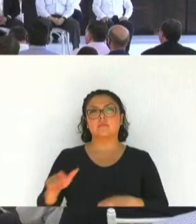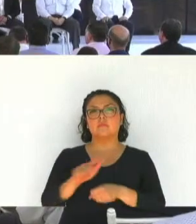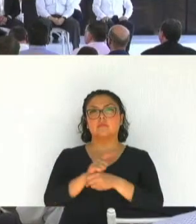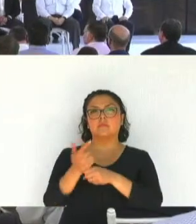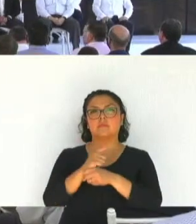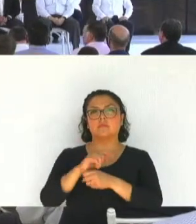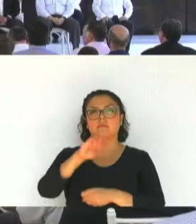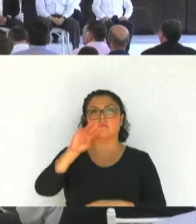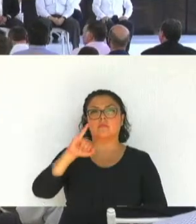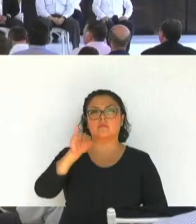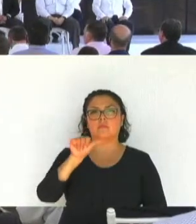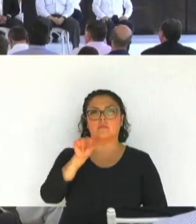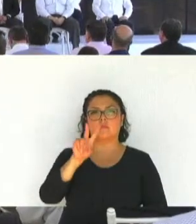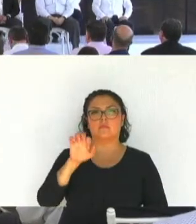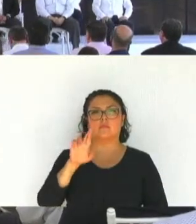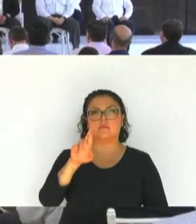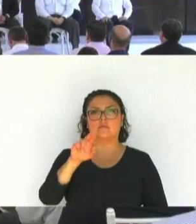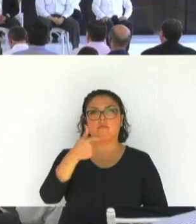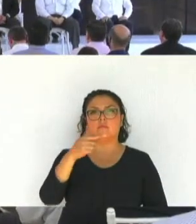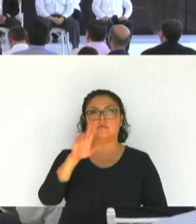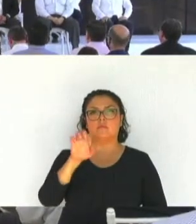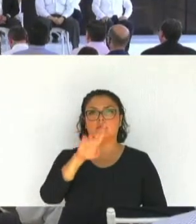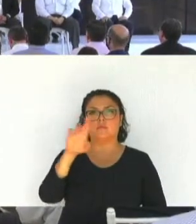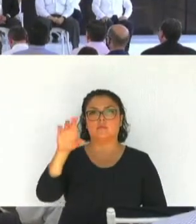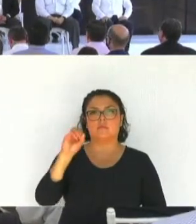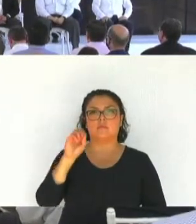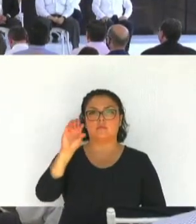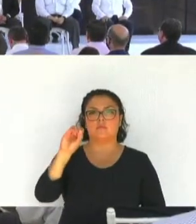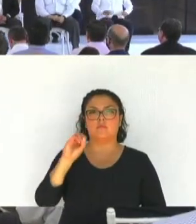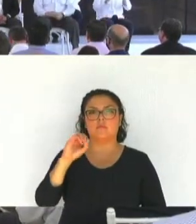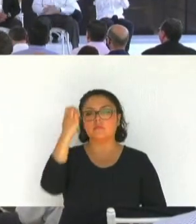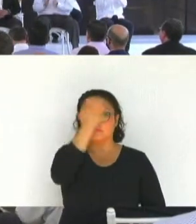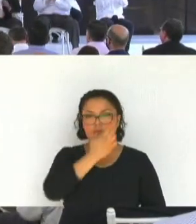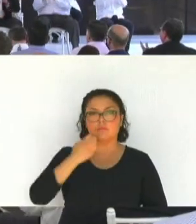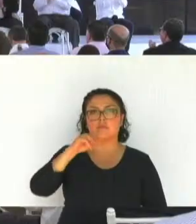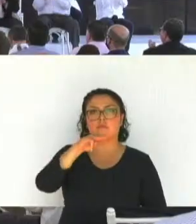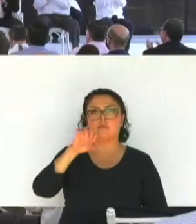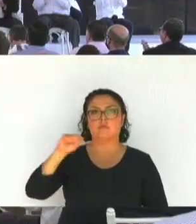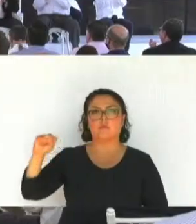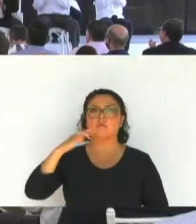Licenciado Javier Guerrero García, Director de Operación y Evaluación del IMSS.